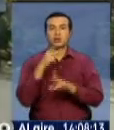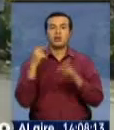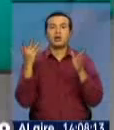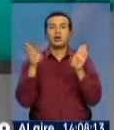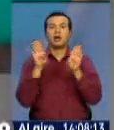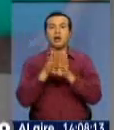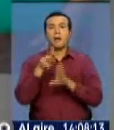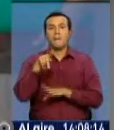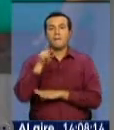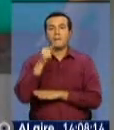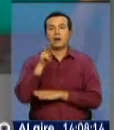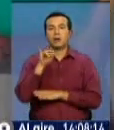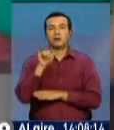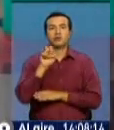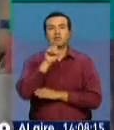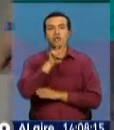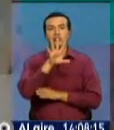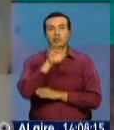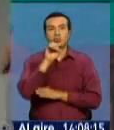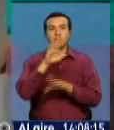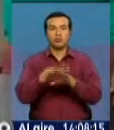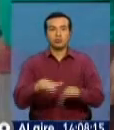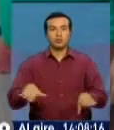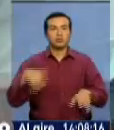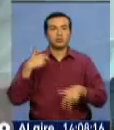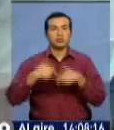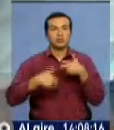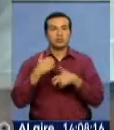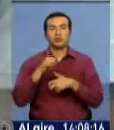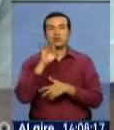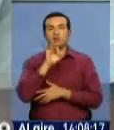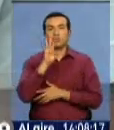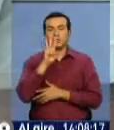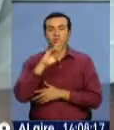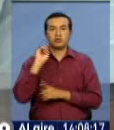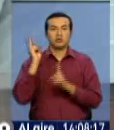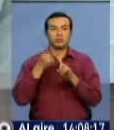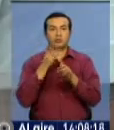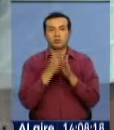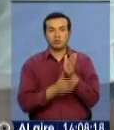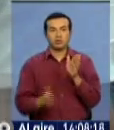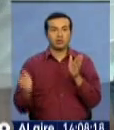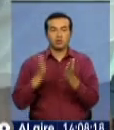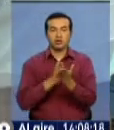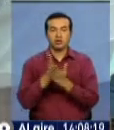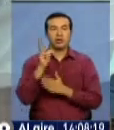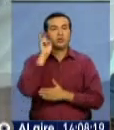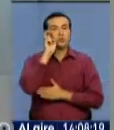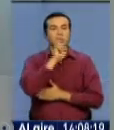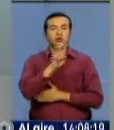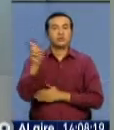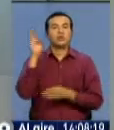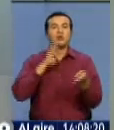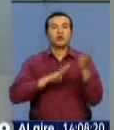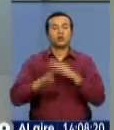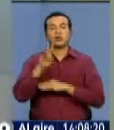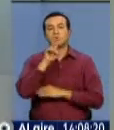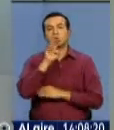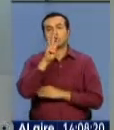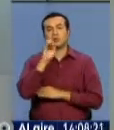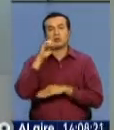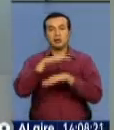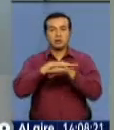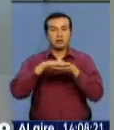en El Pangui. Son cerca de 250 estudiantes los afectados. 94 de segundo ciclo de las carreras de turismo y biología y más de